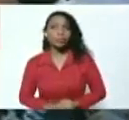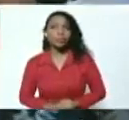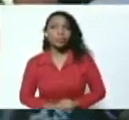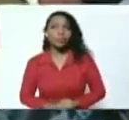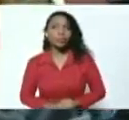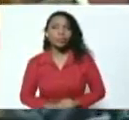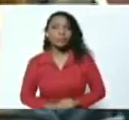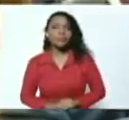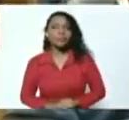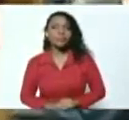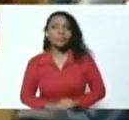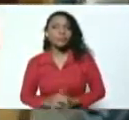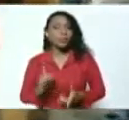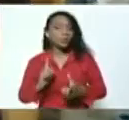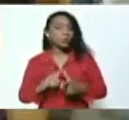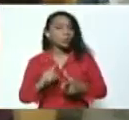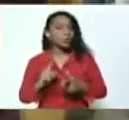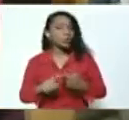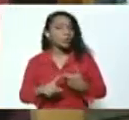Entonces,